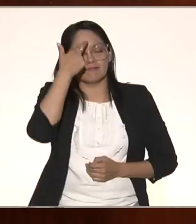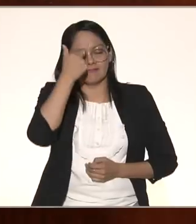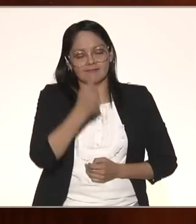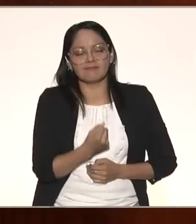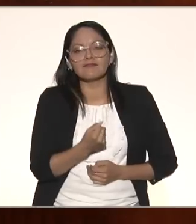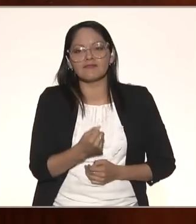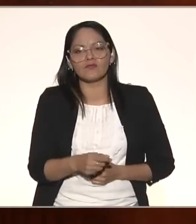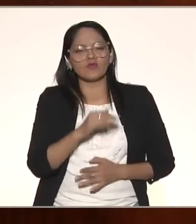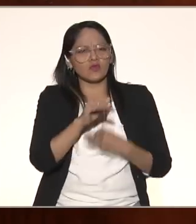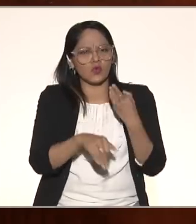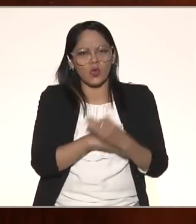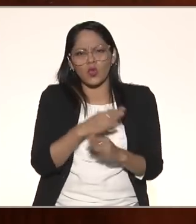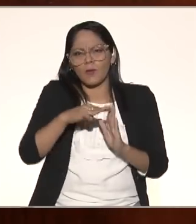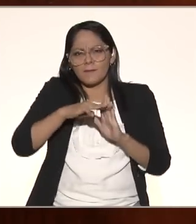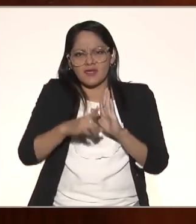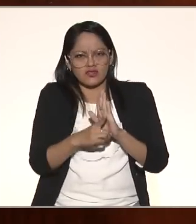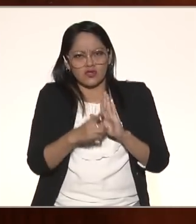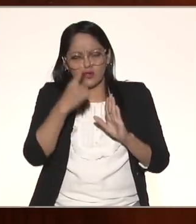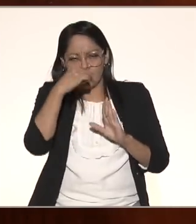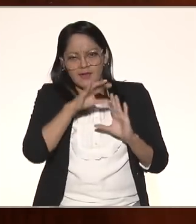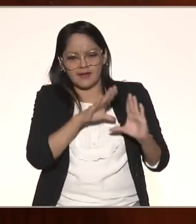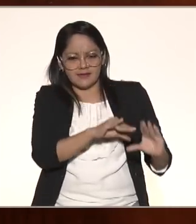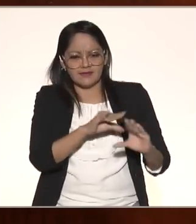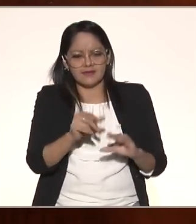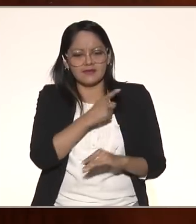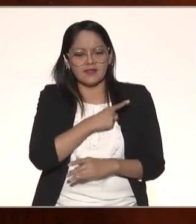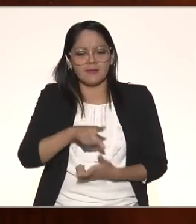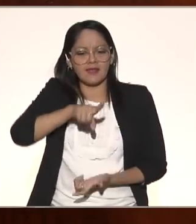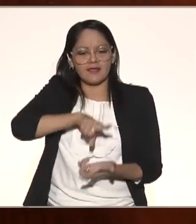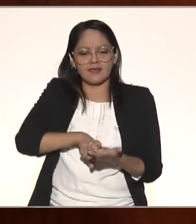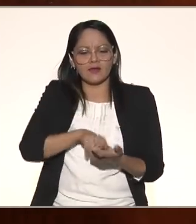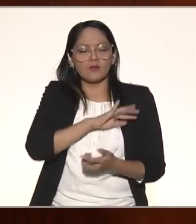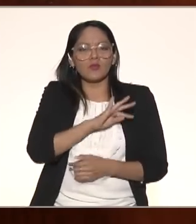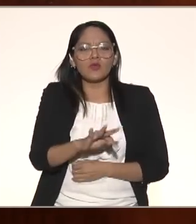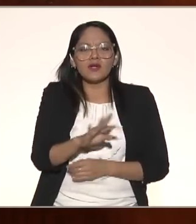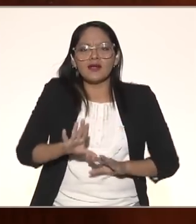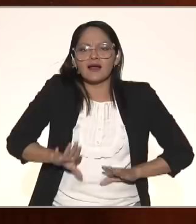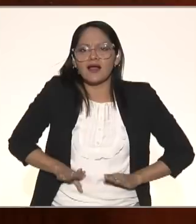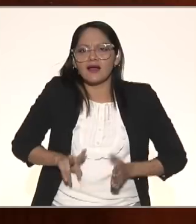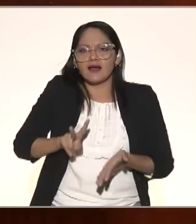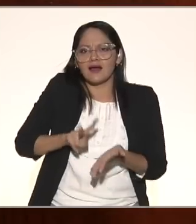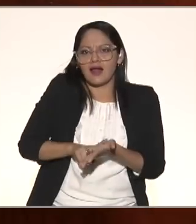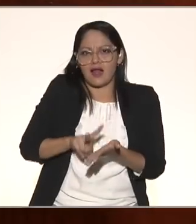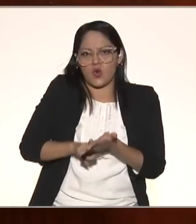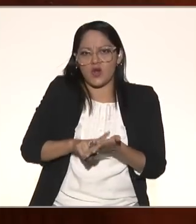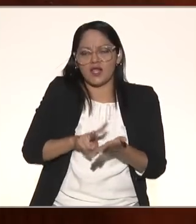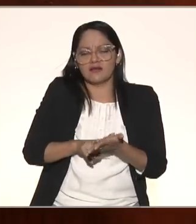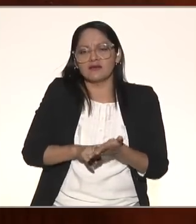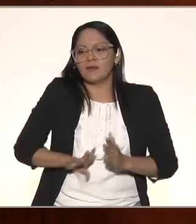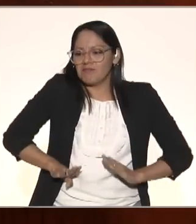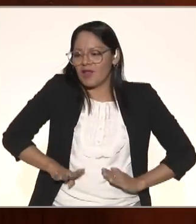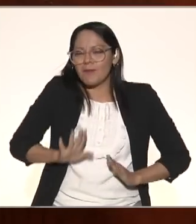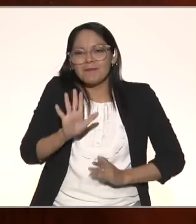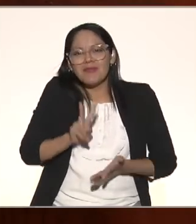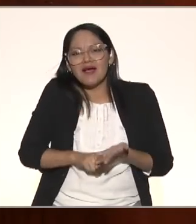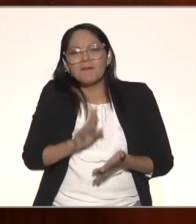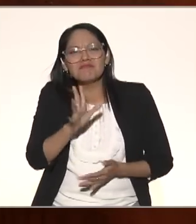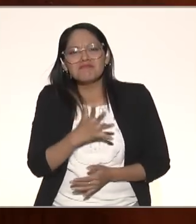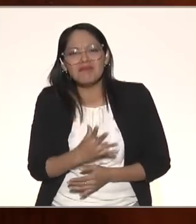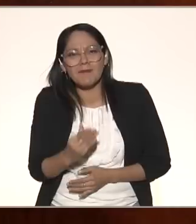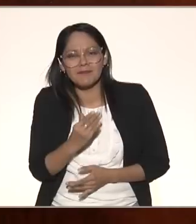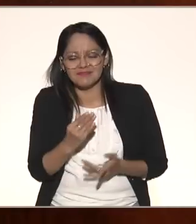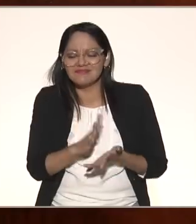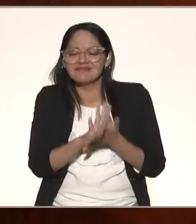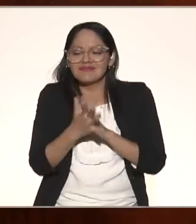deberían de incluir esta parte donde, dirían por ahí, los valores se maman, ¿no? O sea, si mi familia no